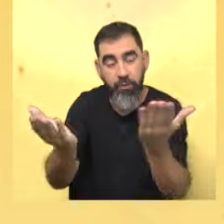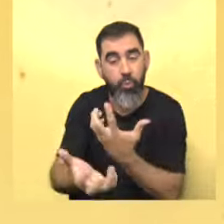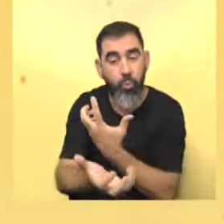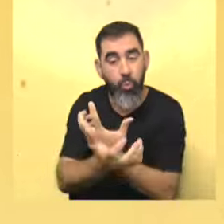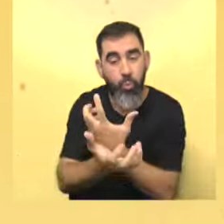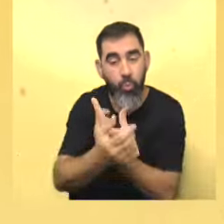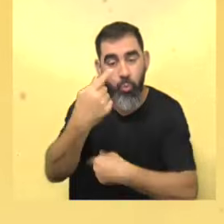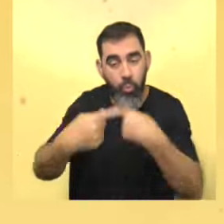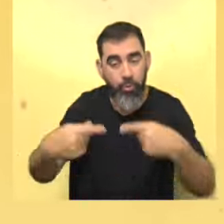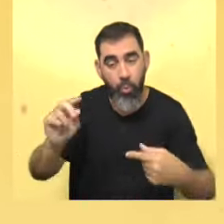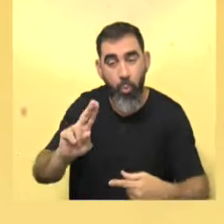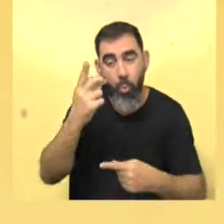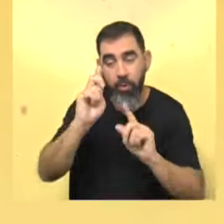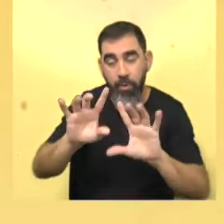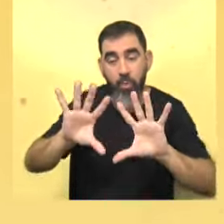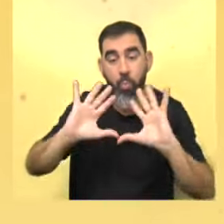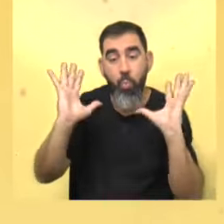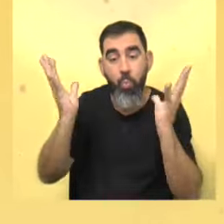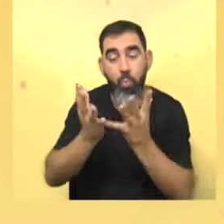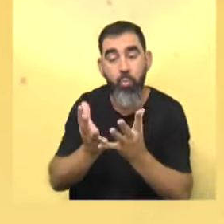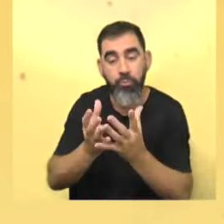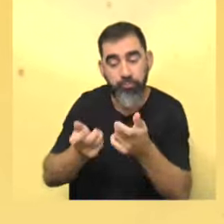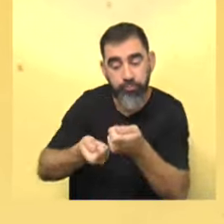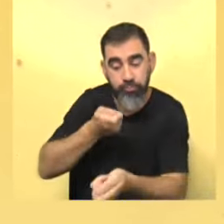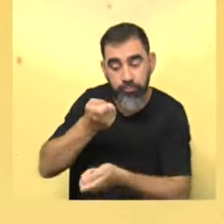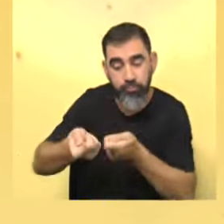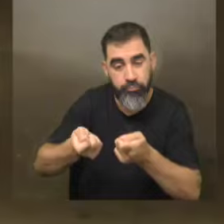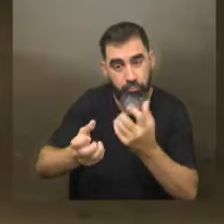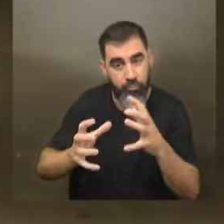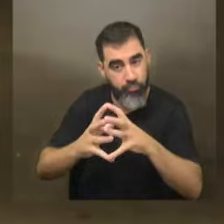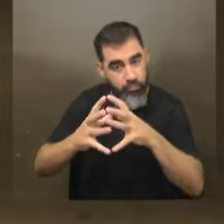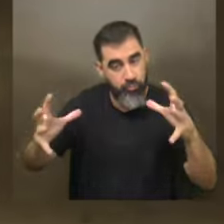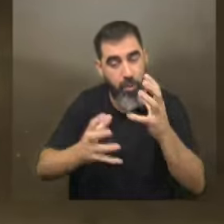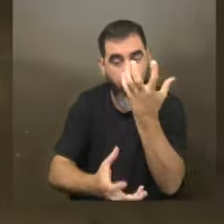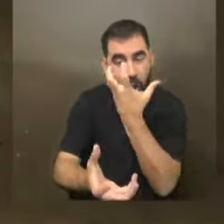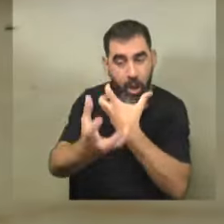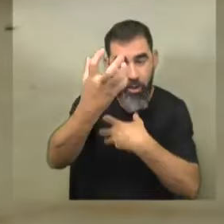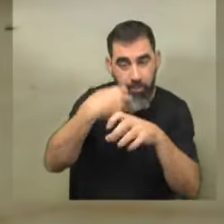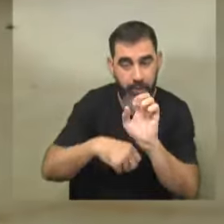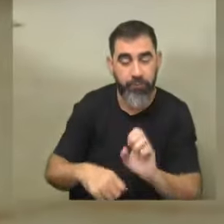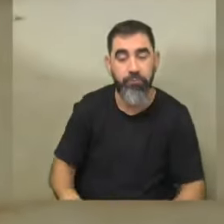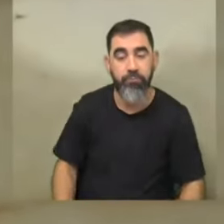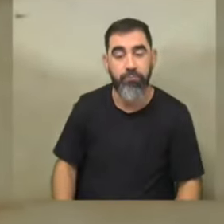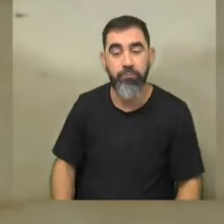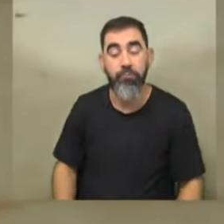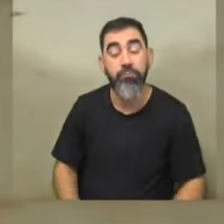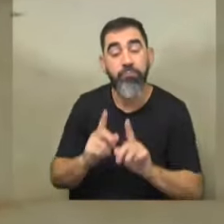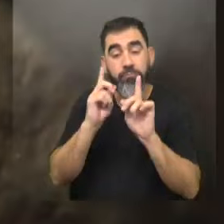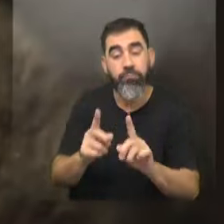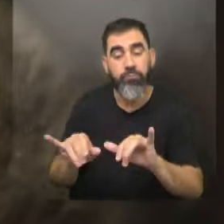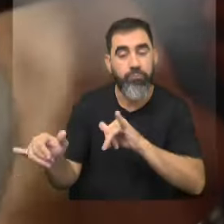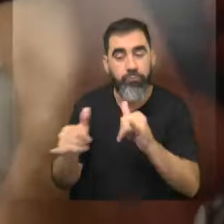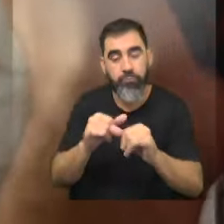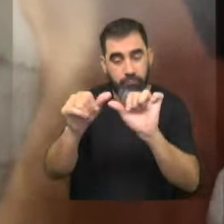de Uruguay y otras partes del mundo que incluirá reconstrucciones de grandes animales y comunidades del pasado. También se ofrecerán juegos